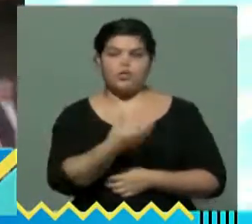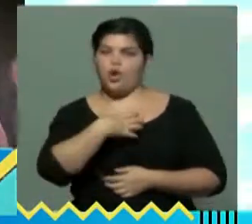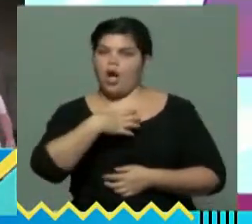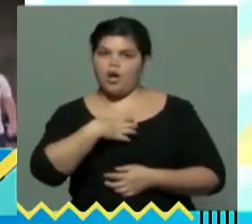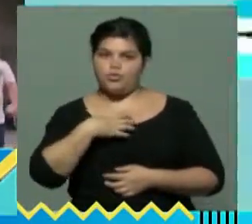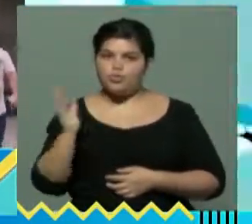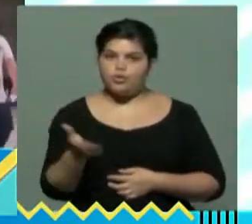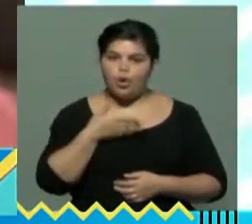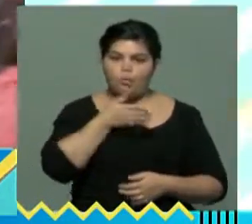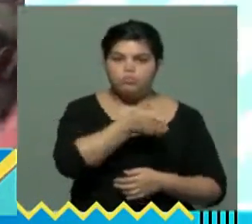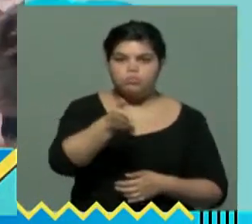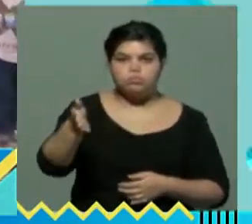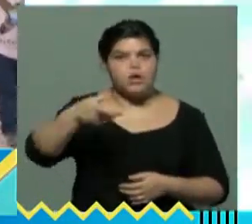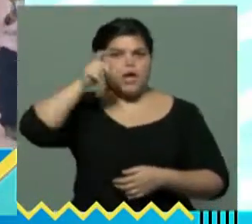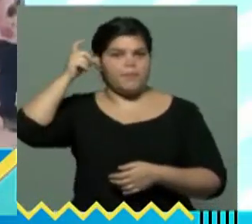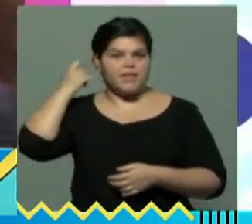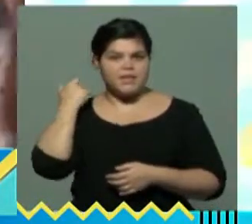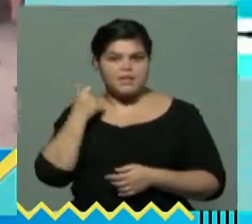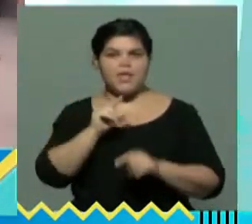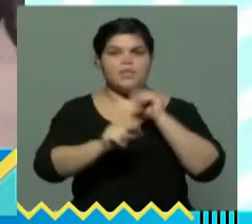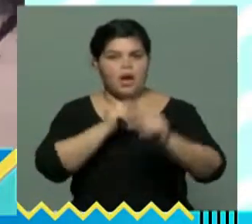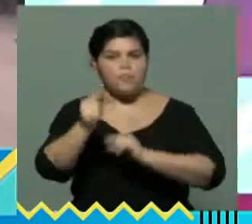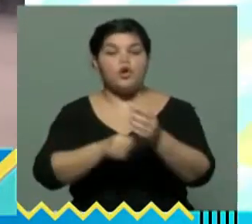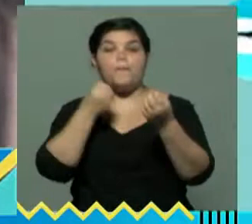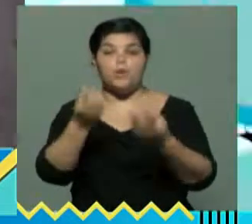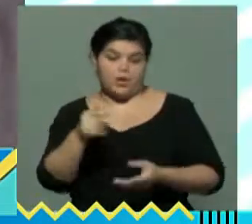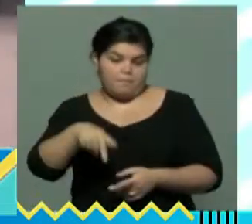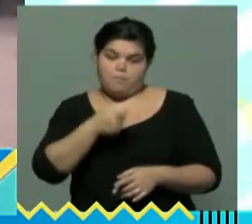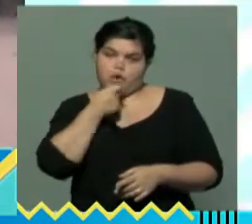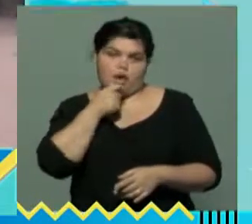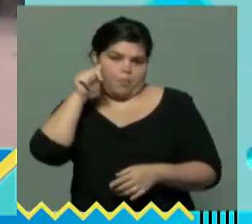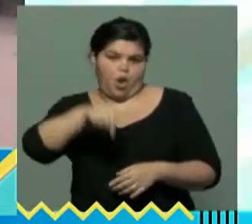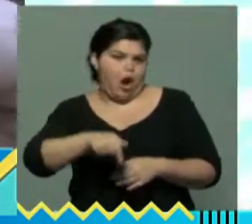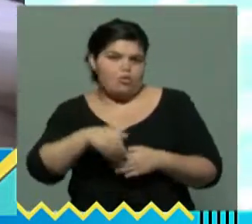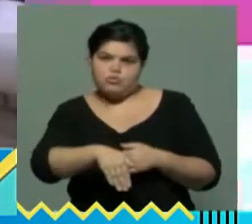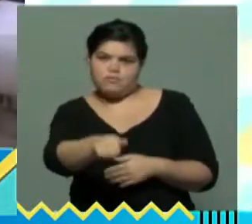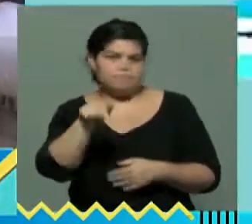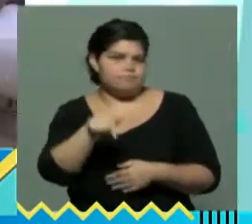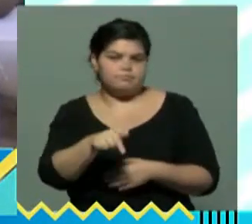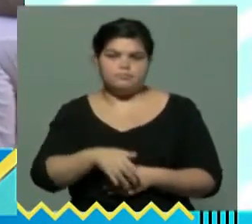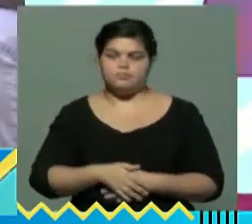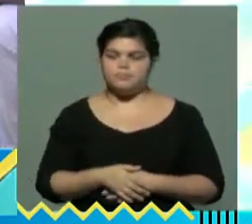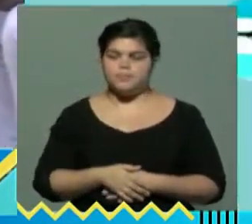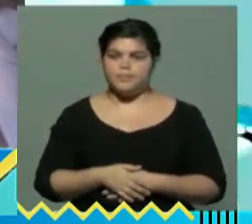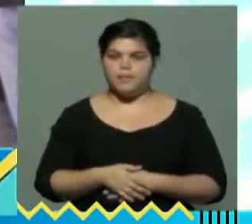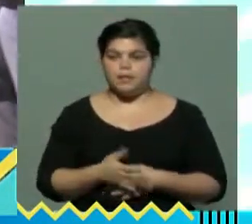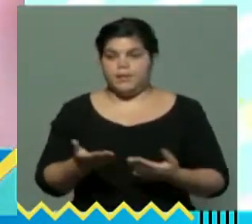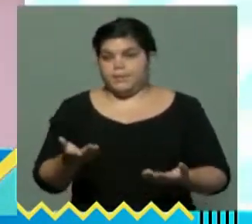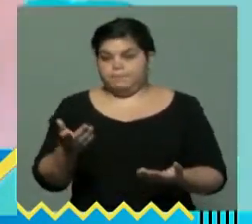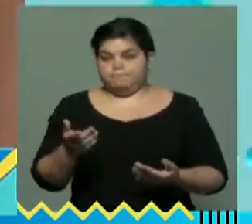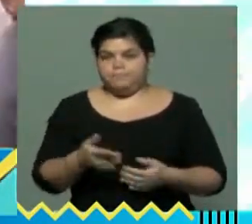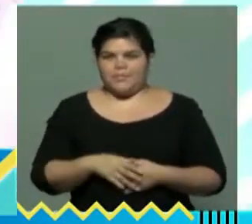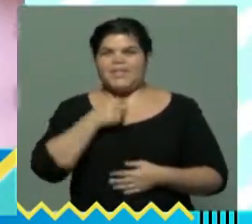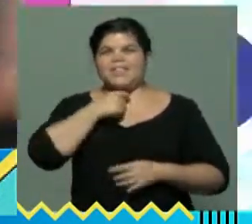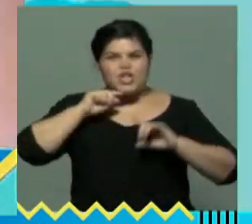aconsejamos que vayan teniendo alguna experiencia, porque fíjense lo que está sucediendo. Digamos, quiero hacerla